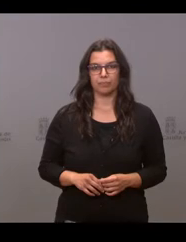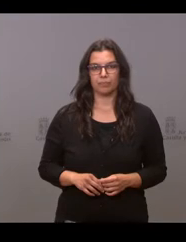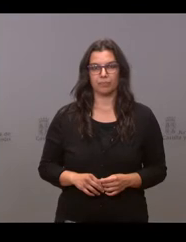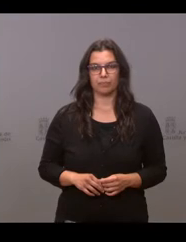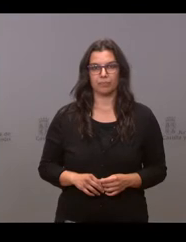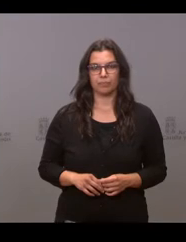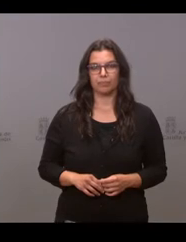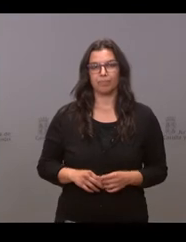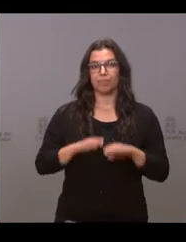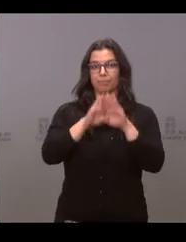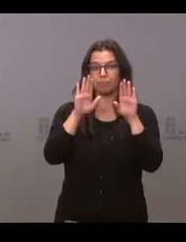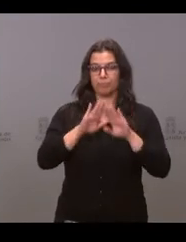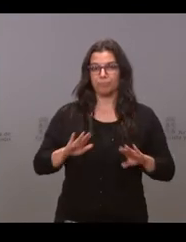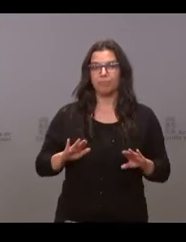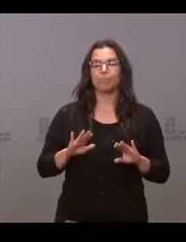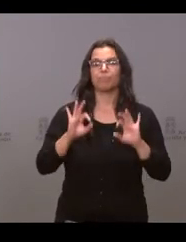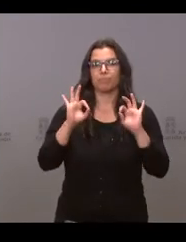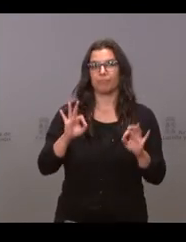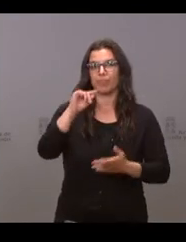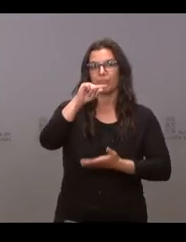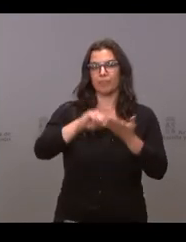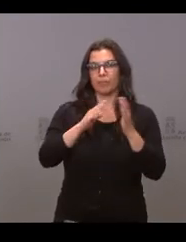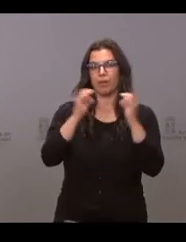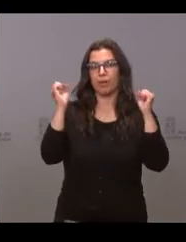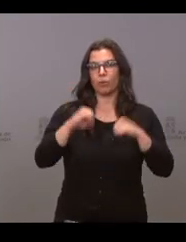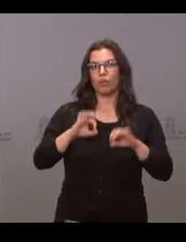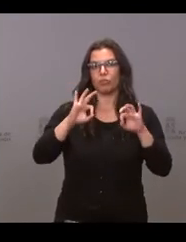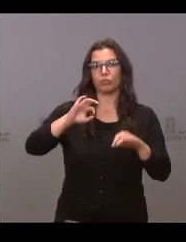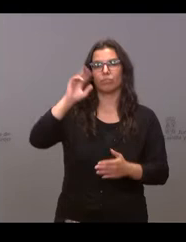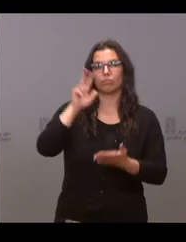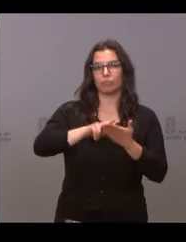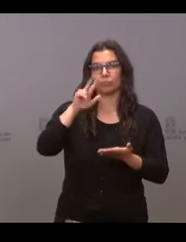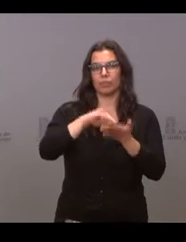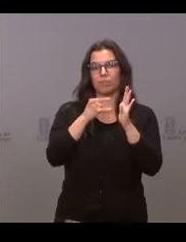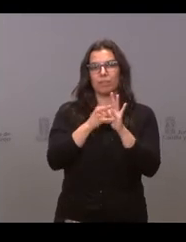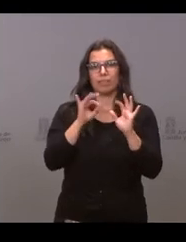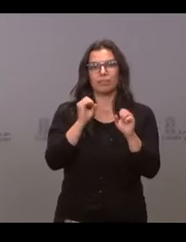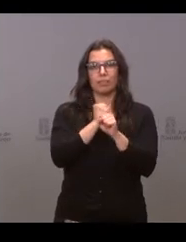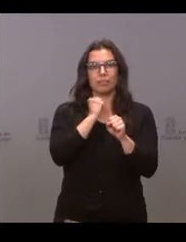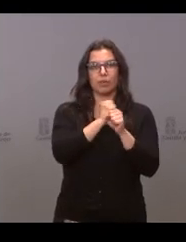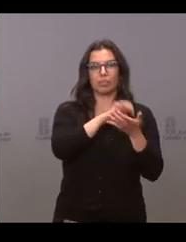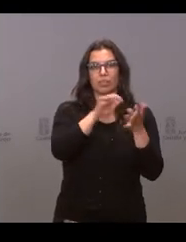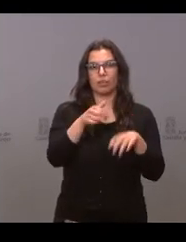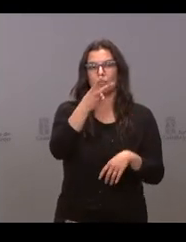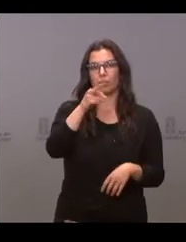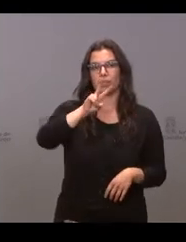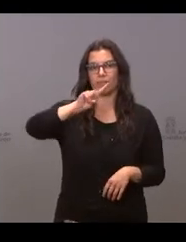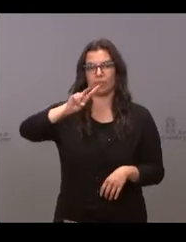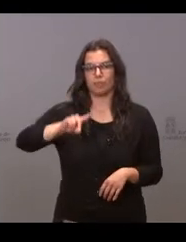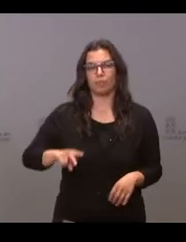para finalizar se procede a la firma del acuerdo de aprobación del plan de empleo de castilla y león' 2021